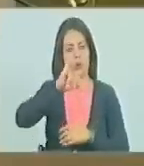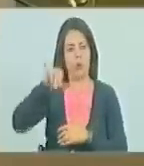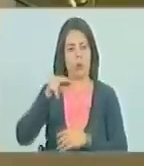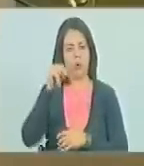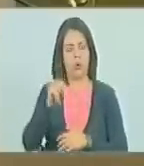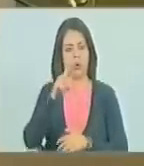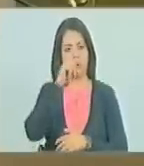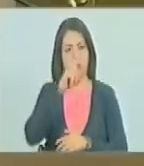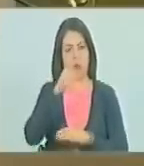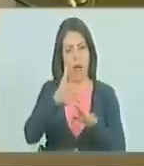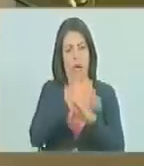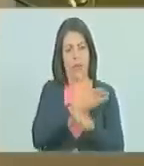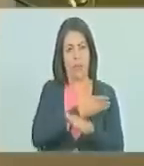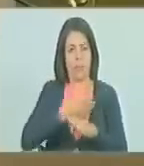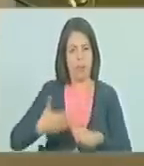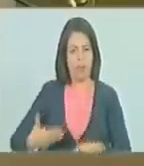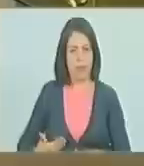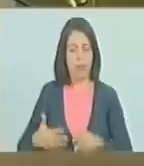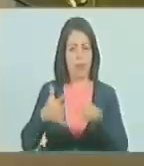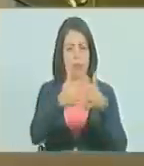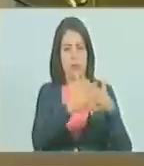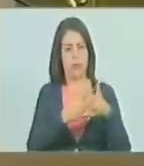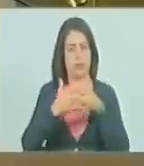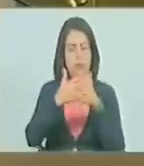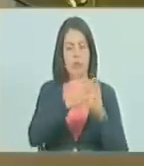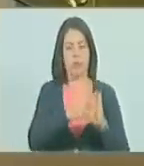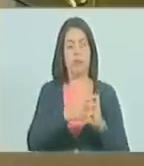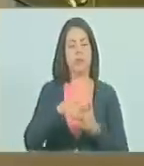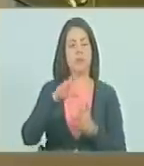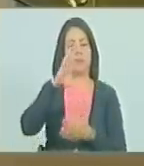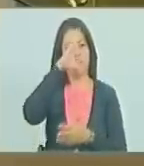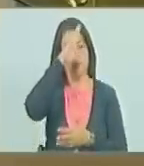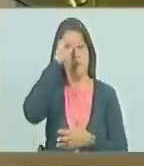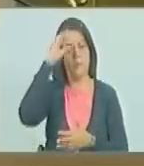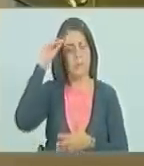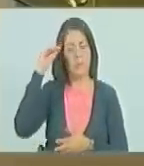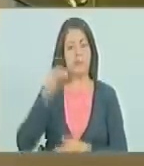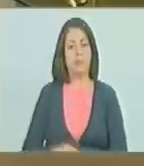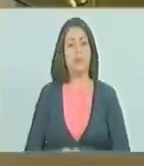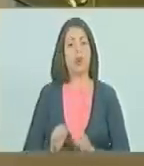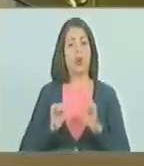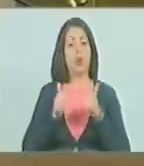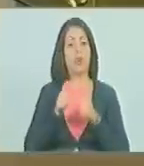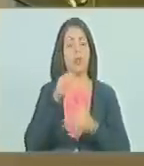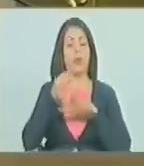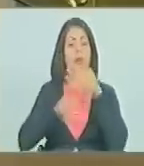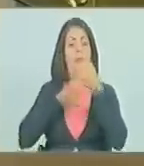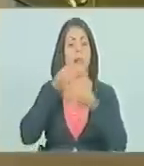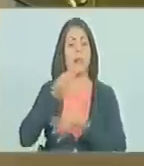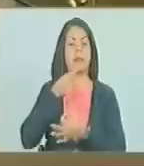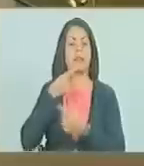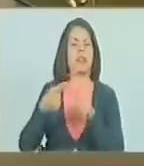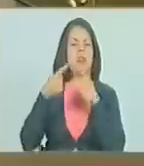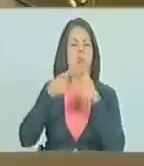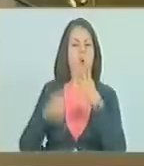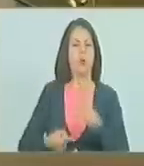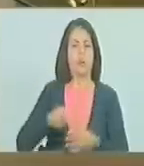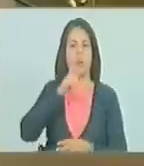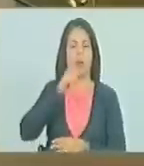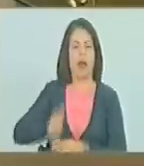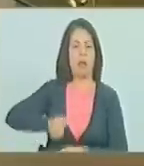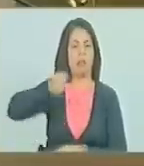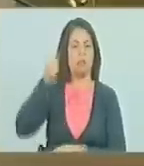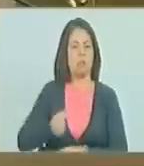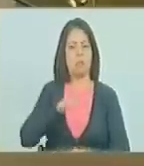junio, el expresidente de los Estados Unidos de América, Donald Trump, emitió declaraciones nefastas e